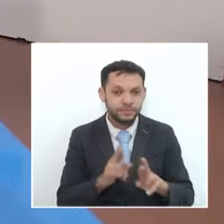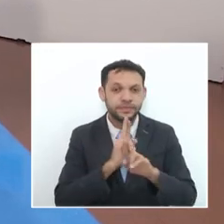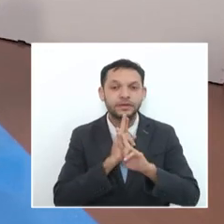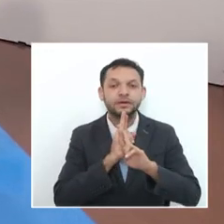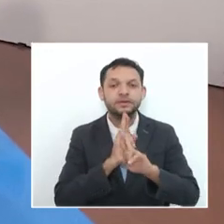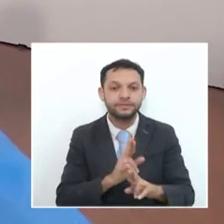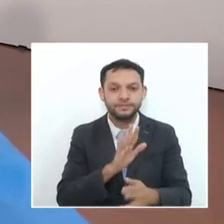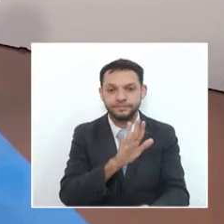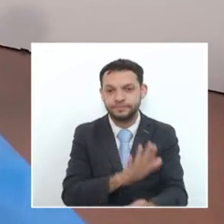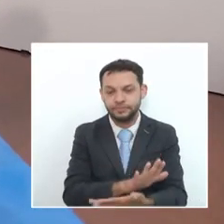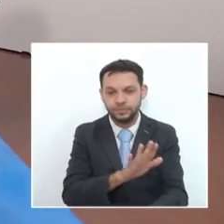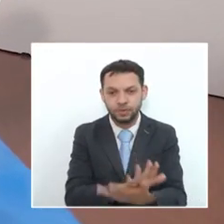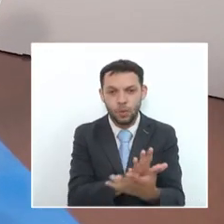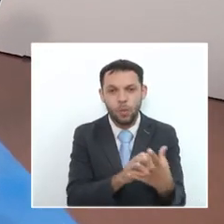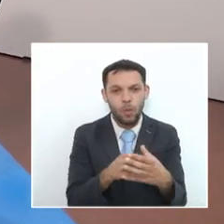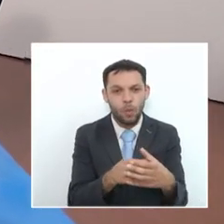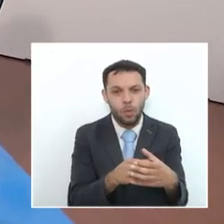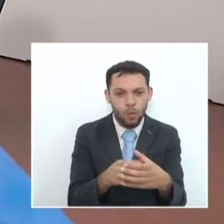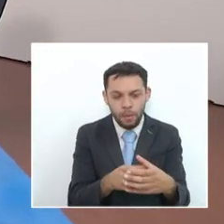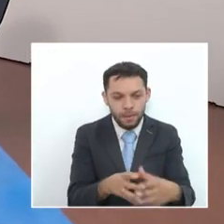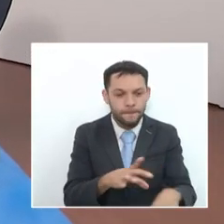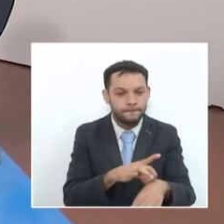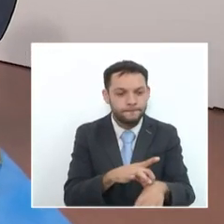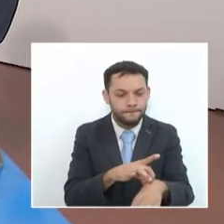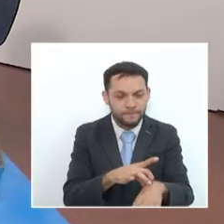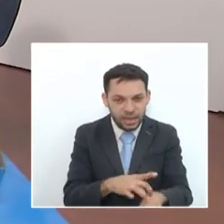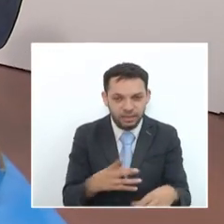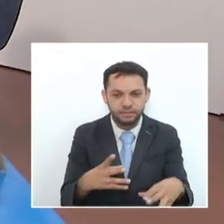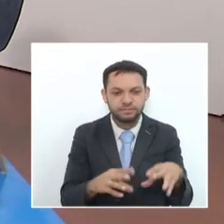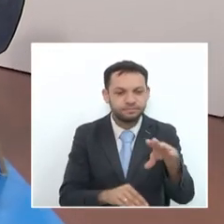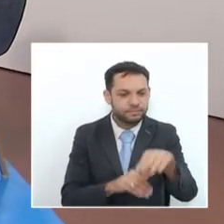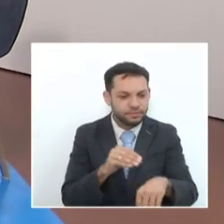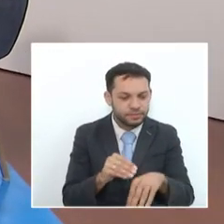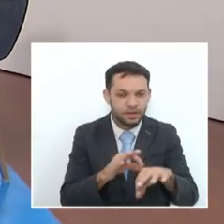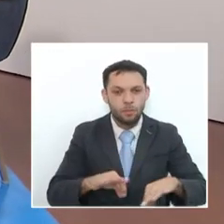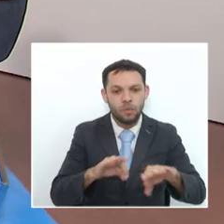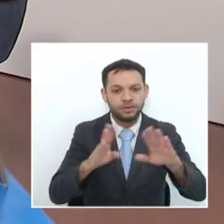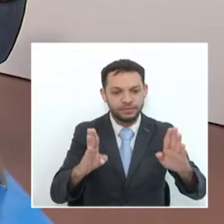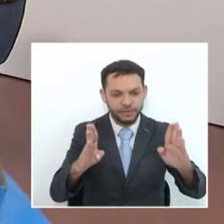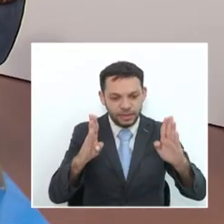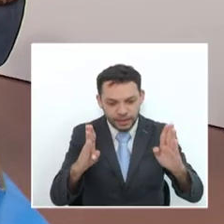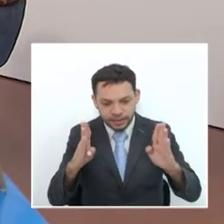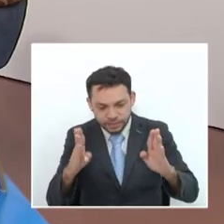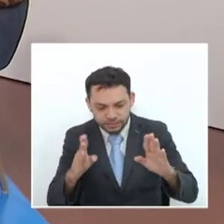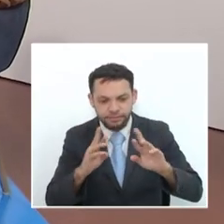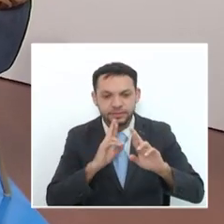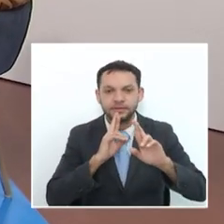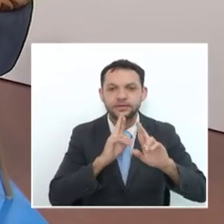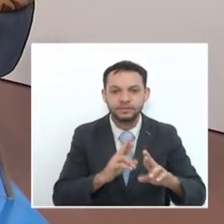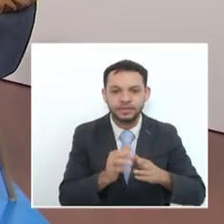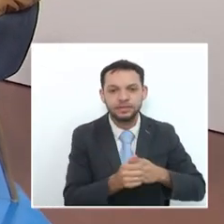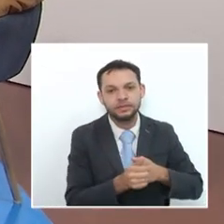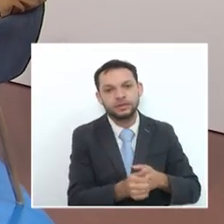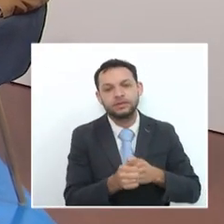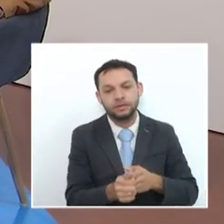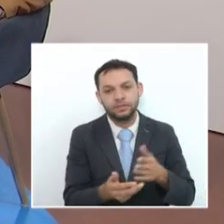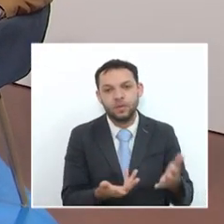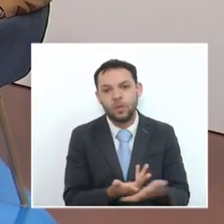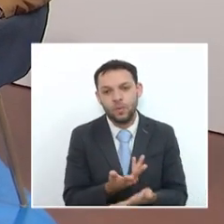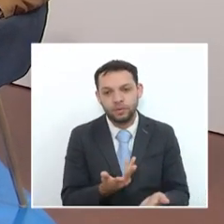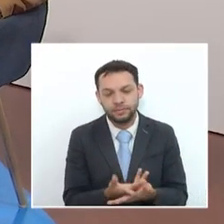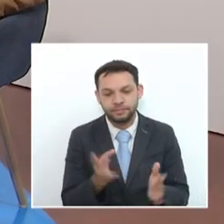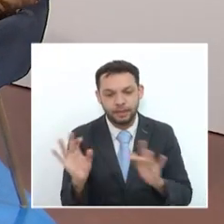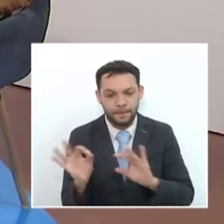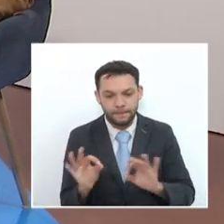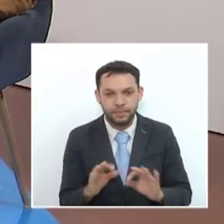respuestas, todo el equipo de médicos están atentos a responderlas y a orientarlos con todas estas inquietudes.